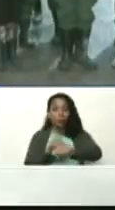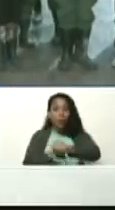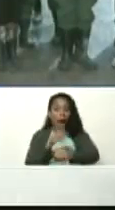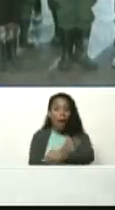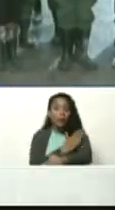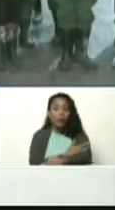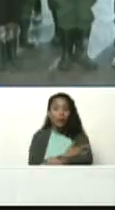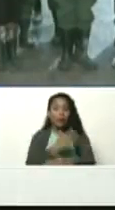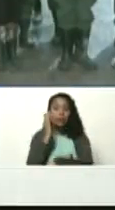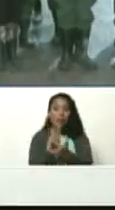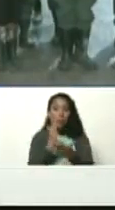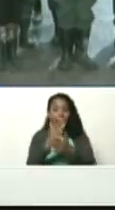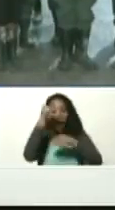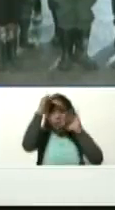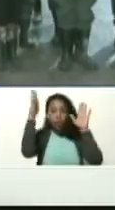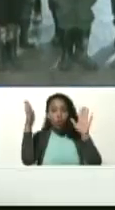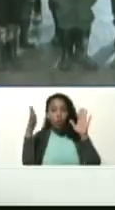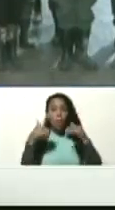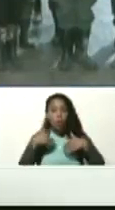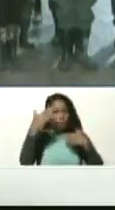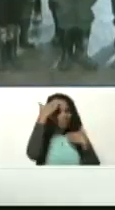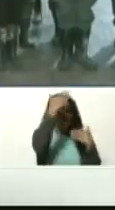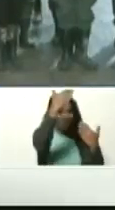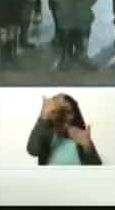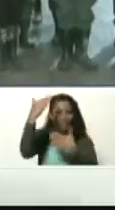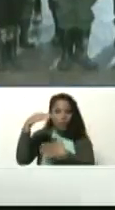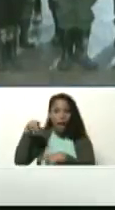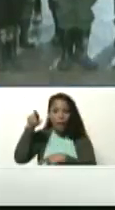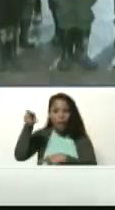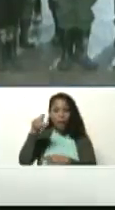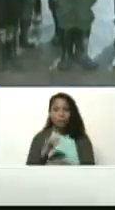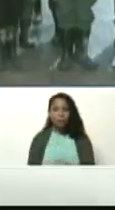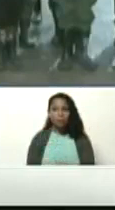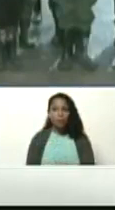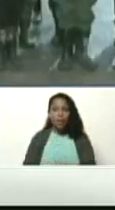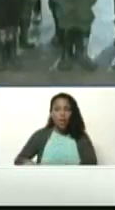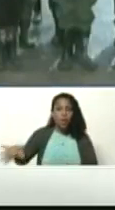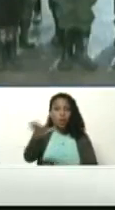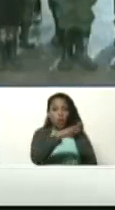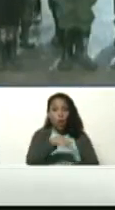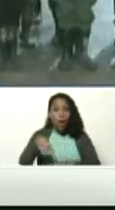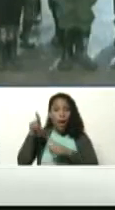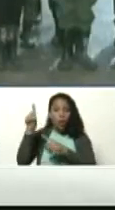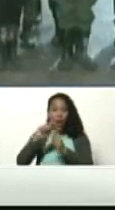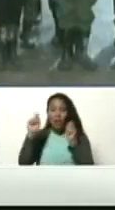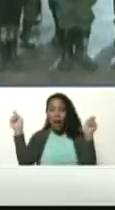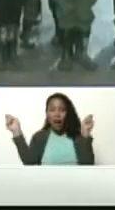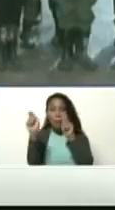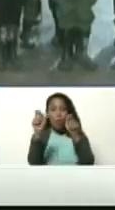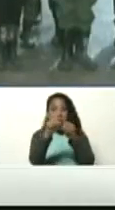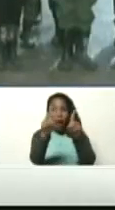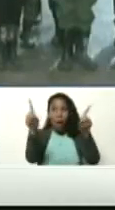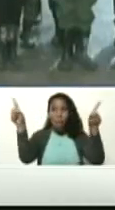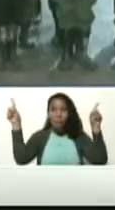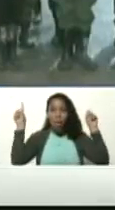siempre a tiempo. Bueno, mis saludos por allá. Todo esto viene del cambio climático.